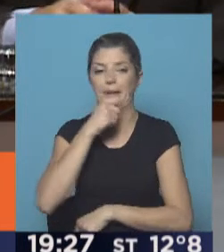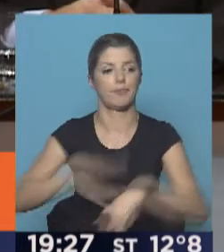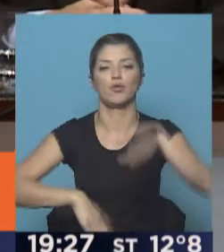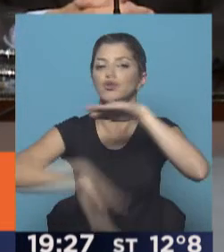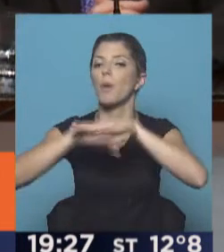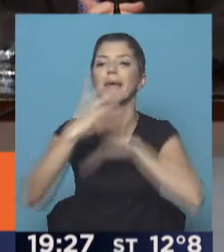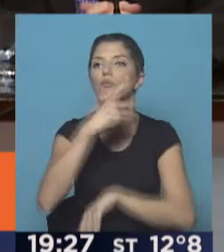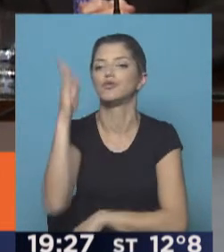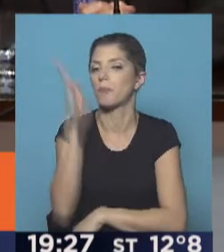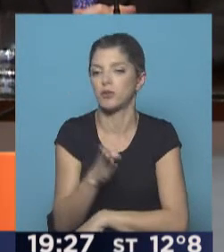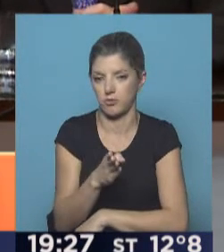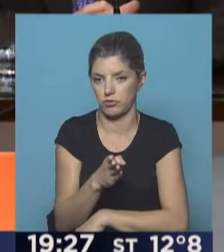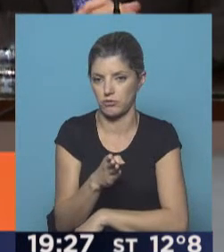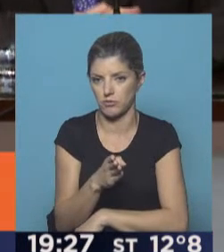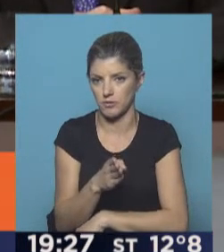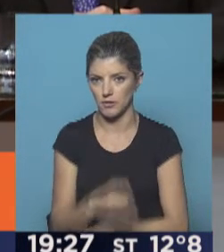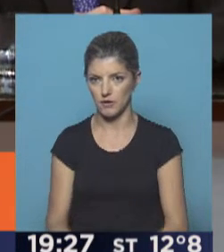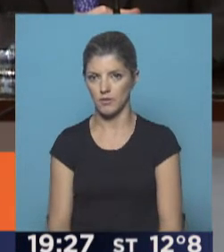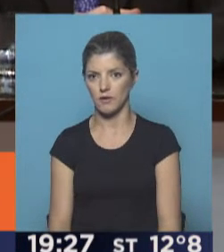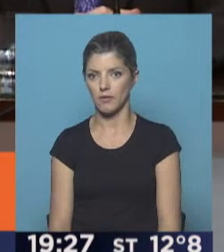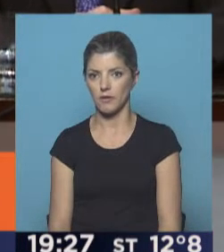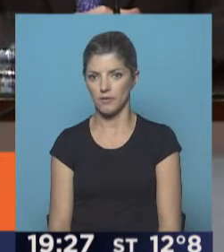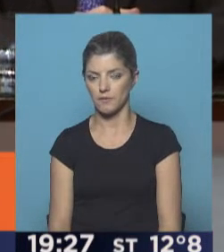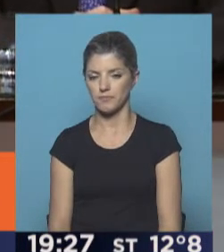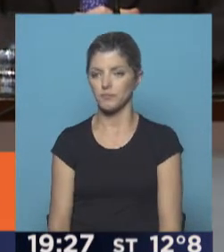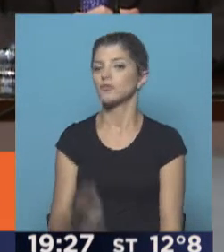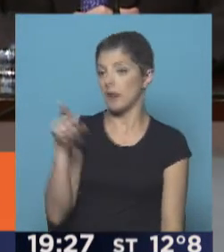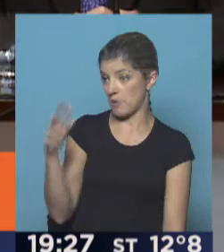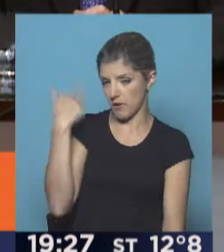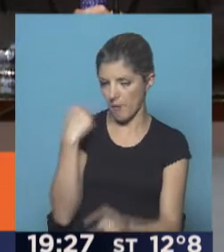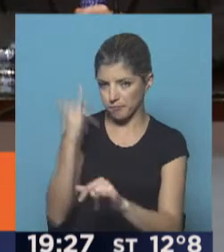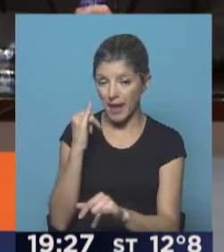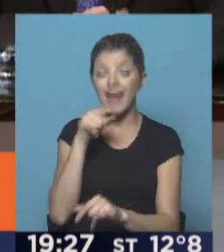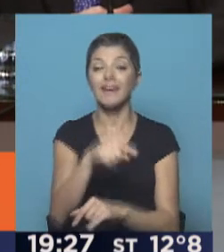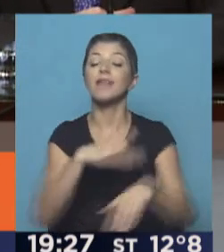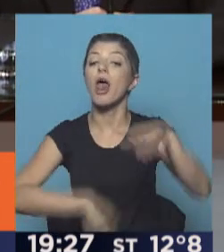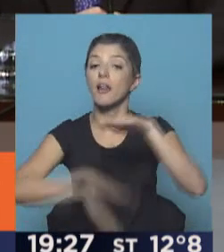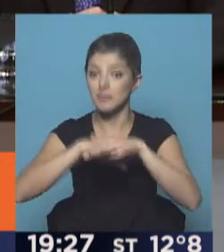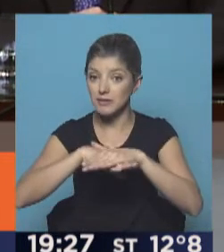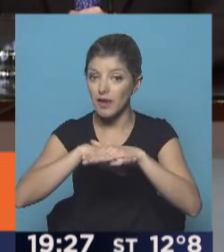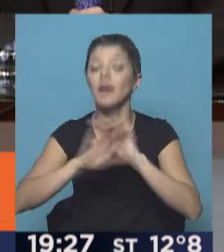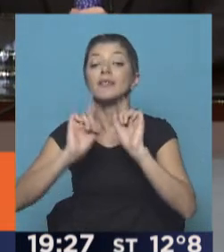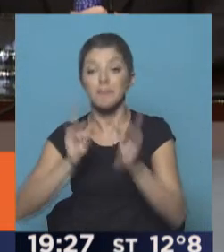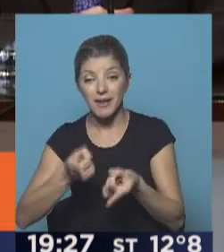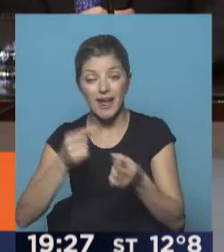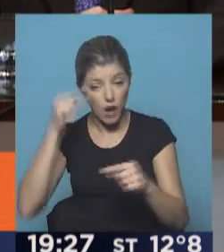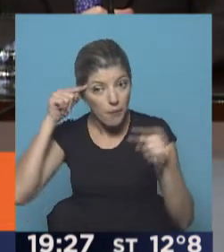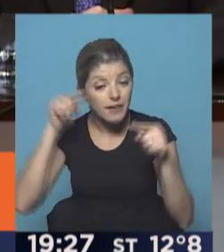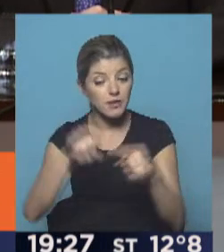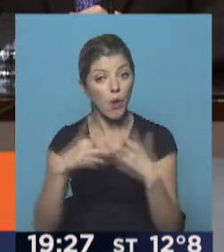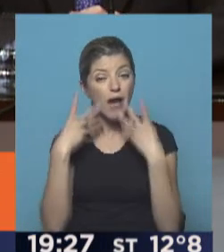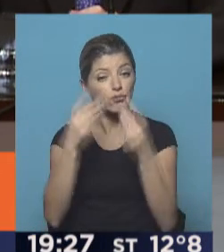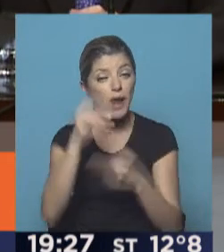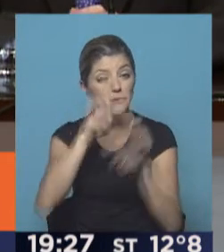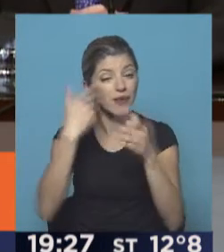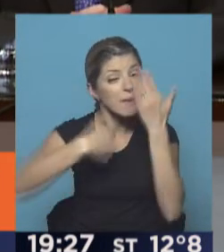ahora puede contestar la primera parte Juanjo, tiene que ver con eso, tiene que ver con tratar de ir ayudando sobre todo a los más